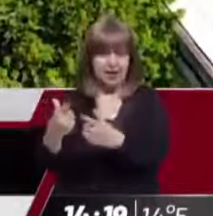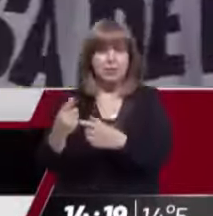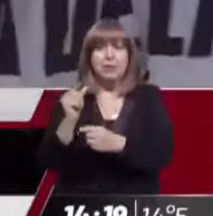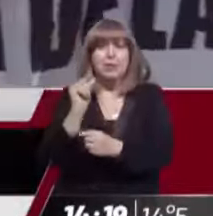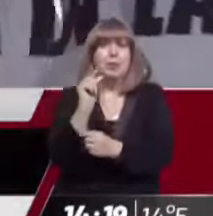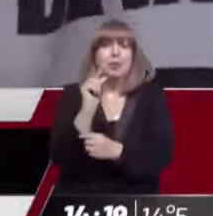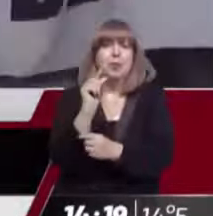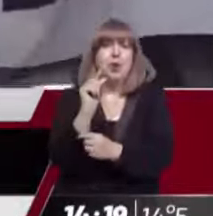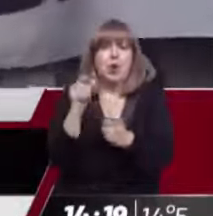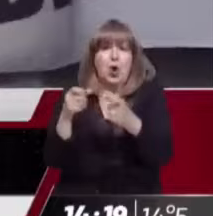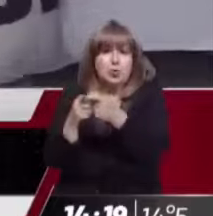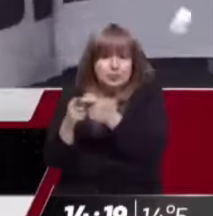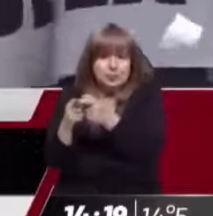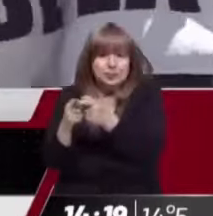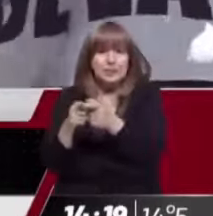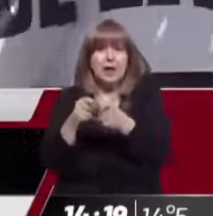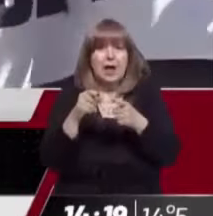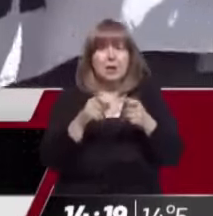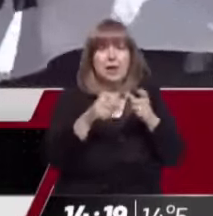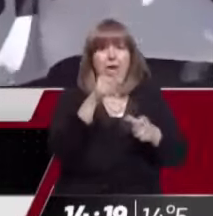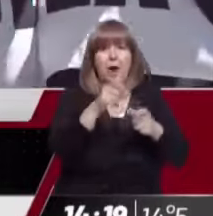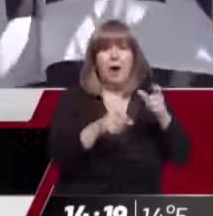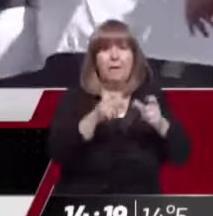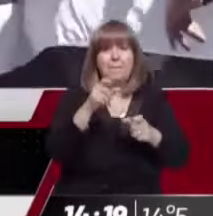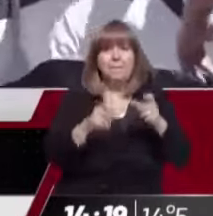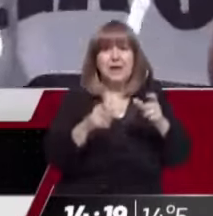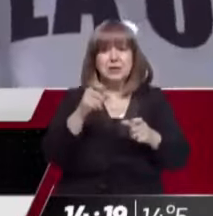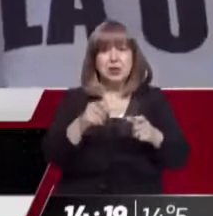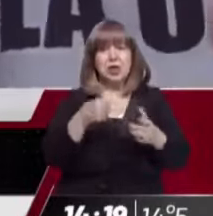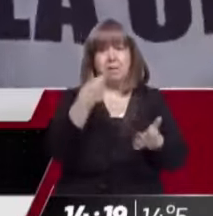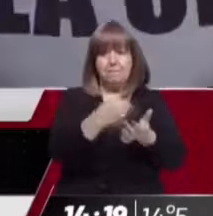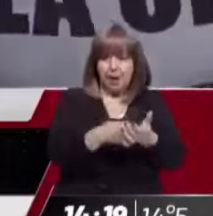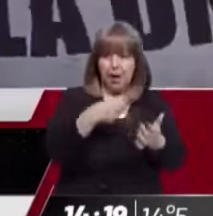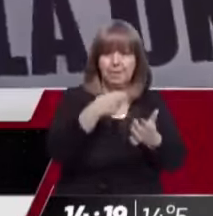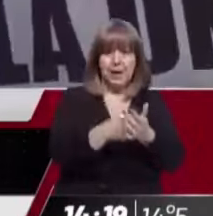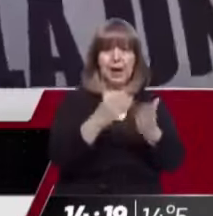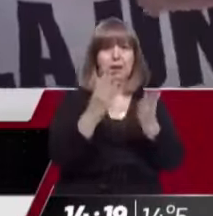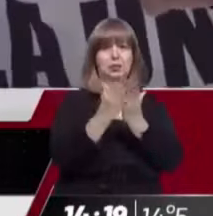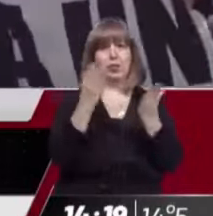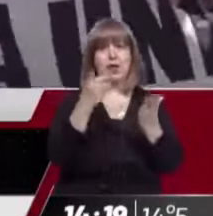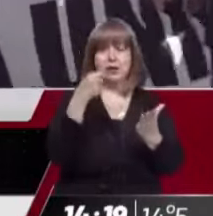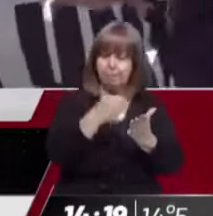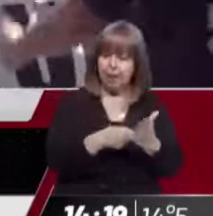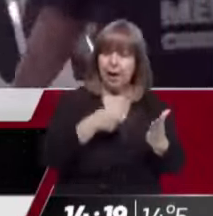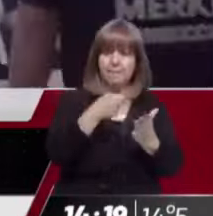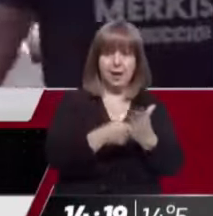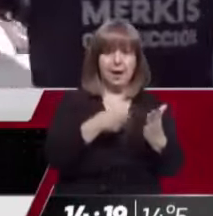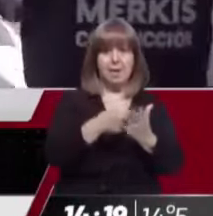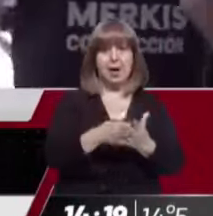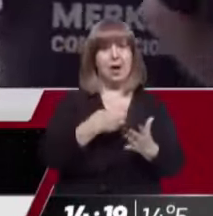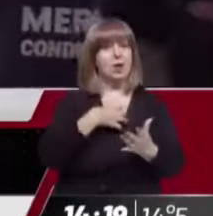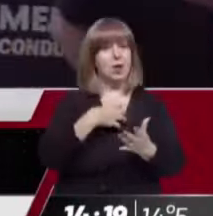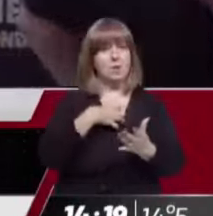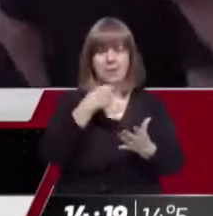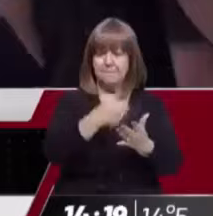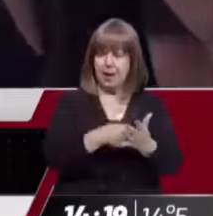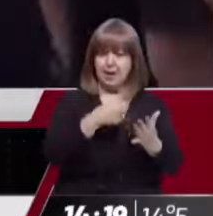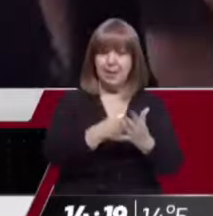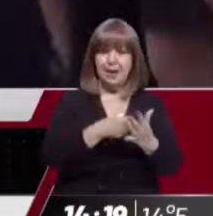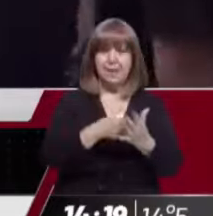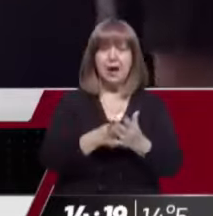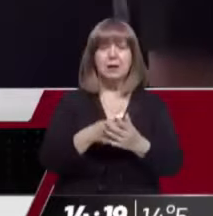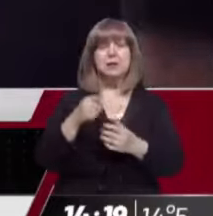y realmente no se ve una ola de gente que está estudiando con gratuidad. O sea, ¿y vos en tu entorno viste a muchos jóvenes que no pudieron estudiar